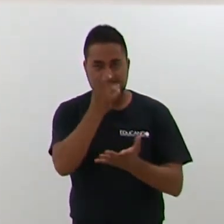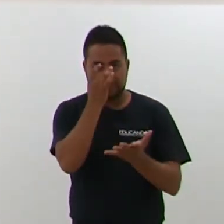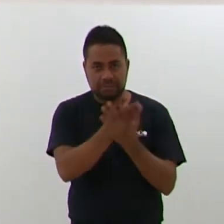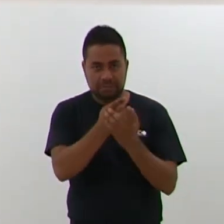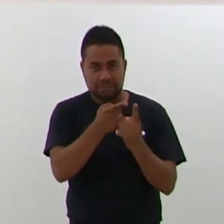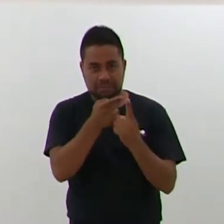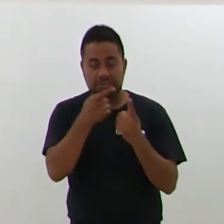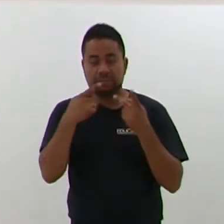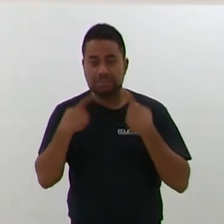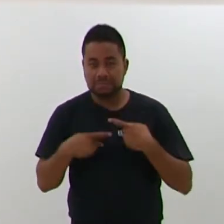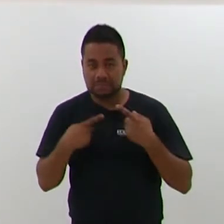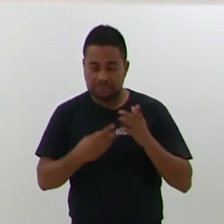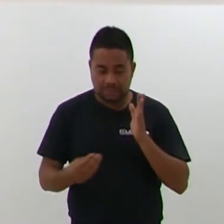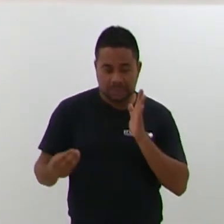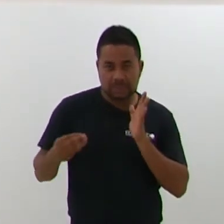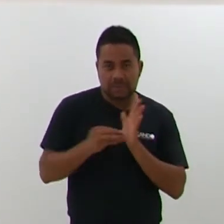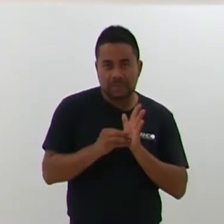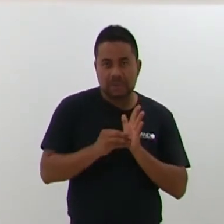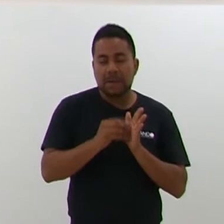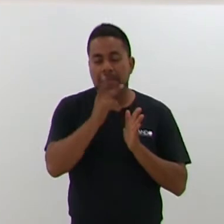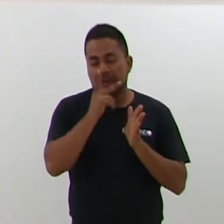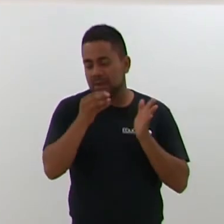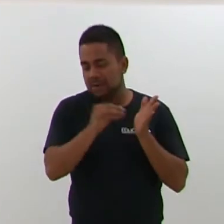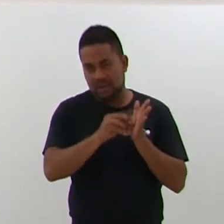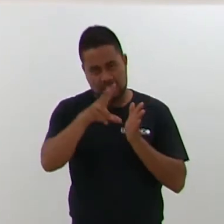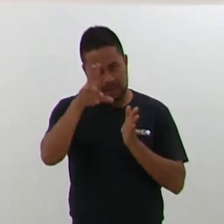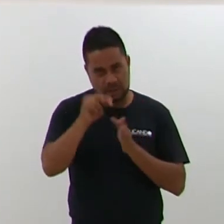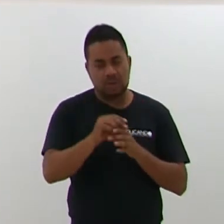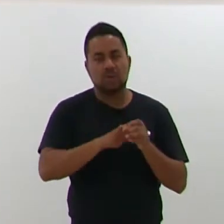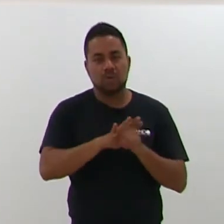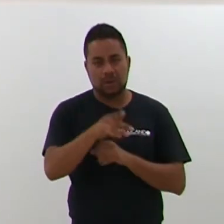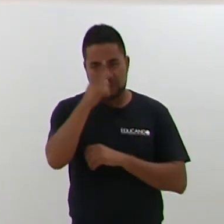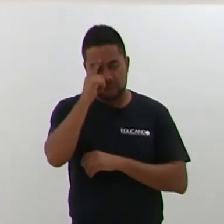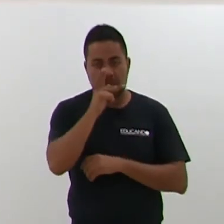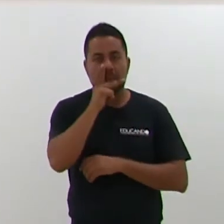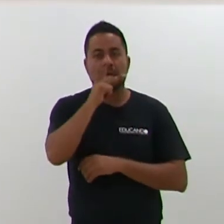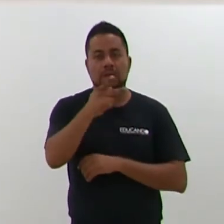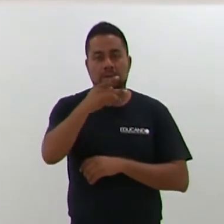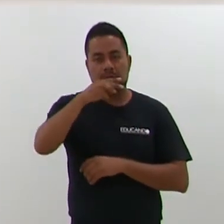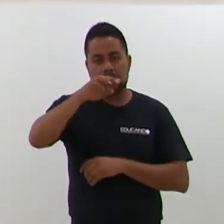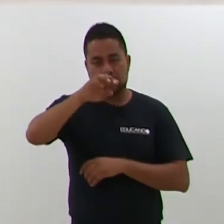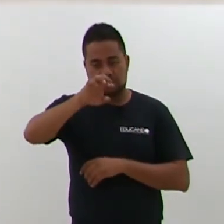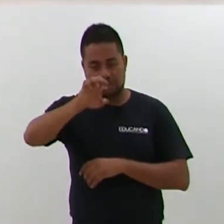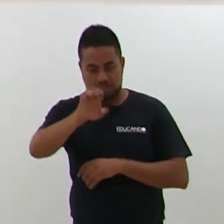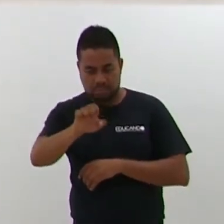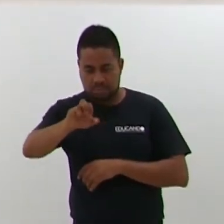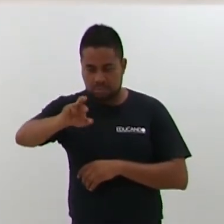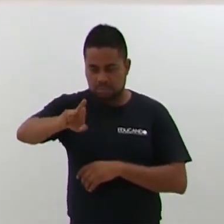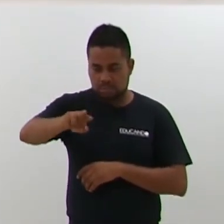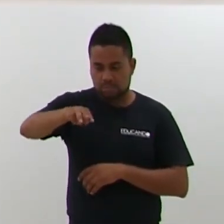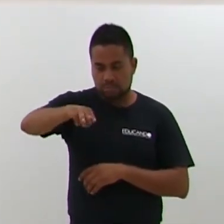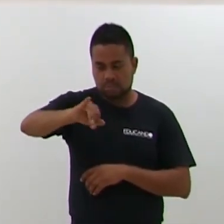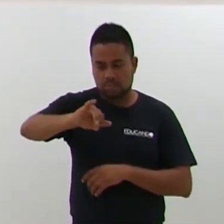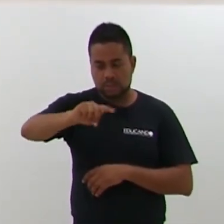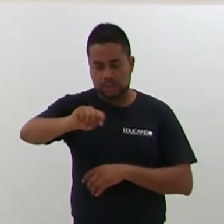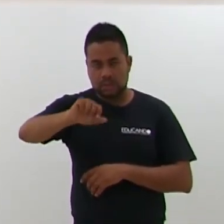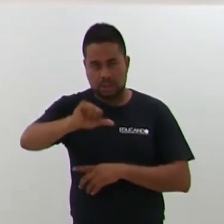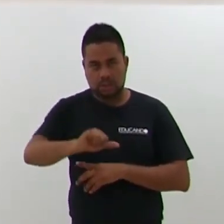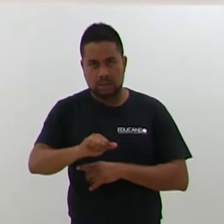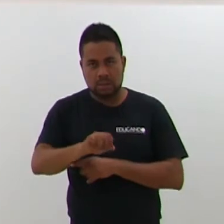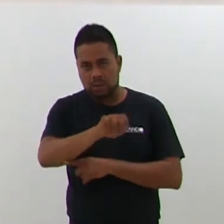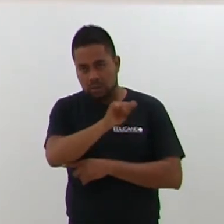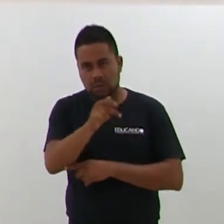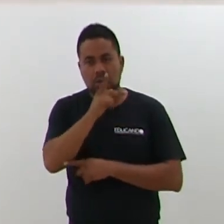quien no le vamos a aplicar esa regla es a ermita. ¿A cuál otra? A otra palabra que se deriva